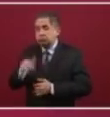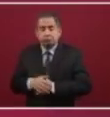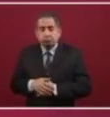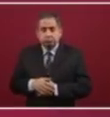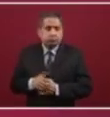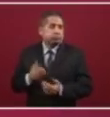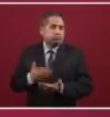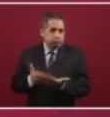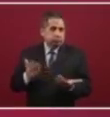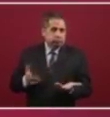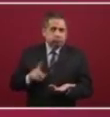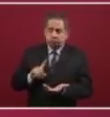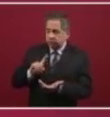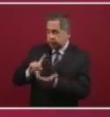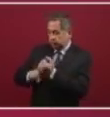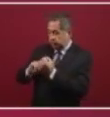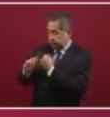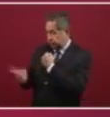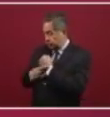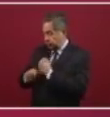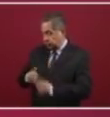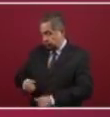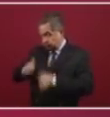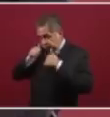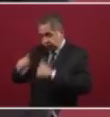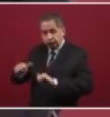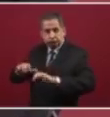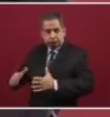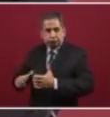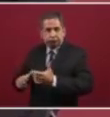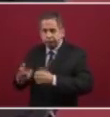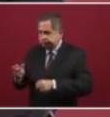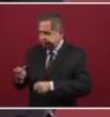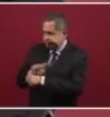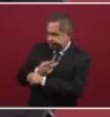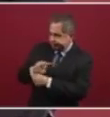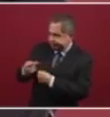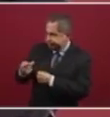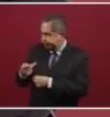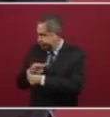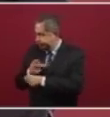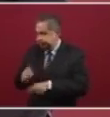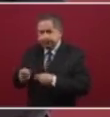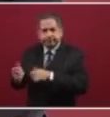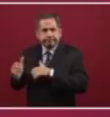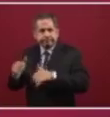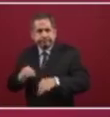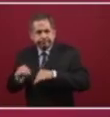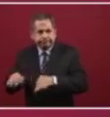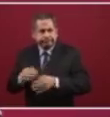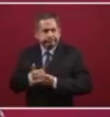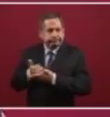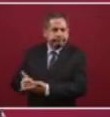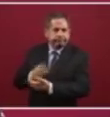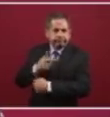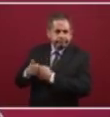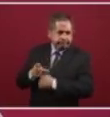las causas, el de impulsar actividades productivas, el de crear empleos, el de ayudar a los países